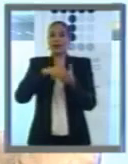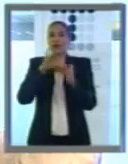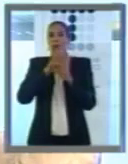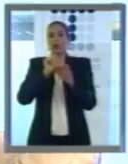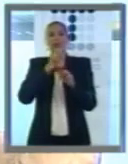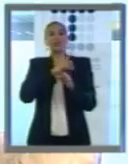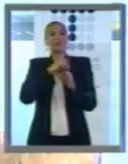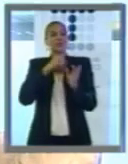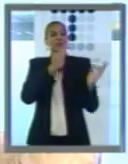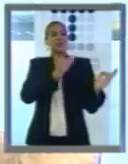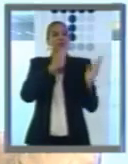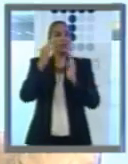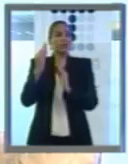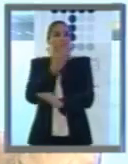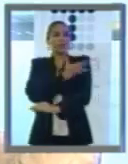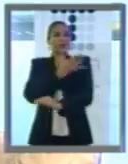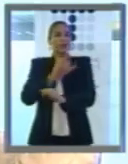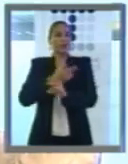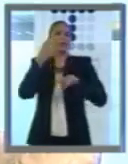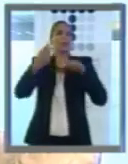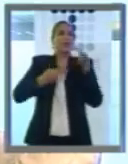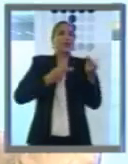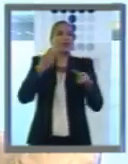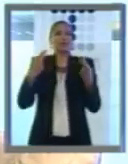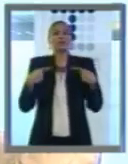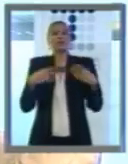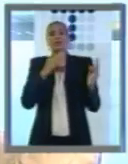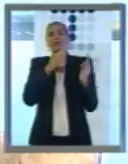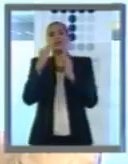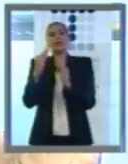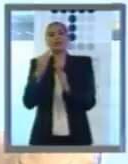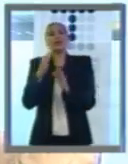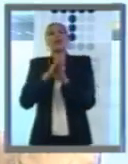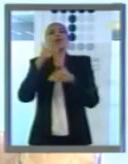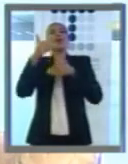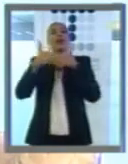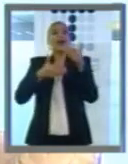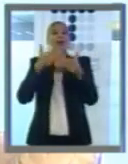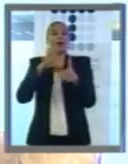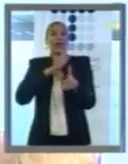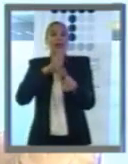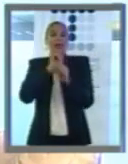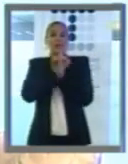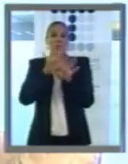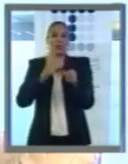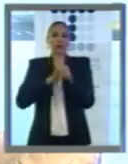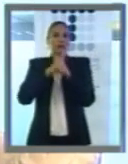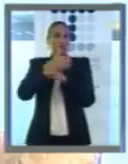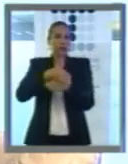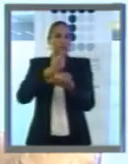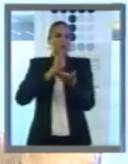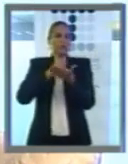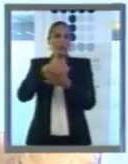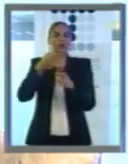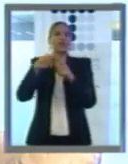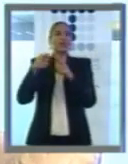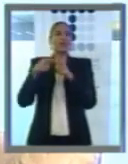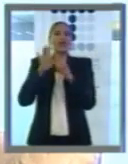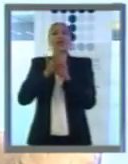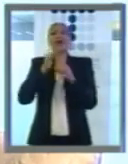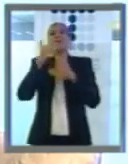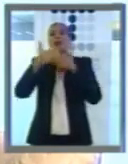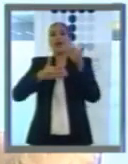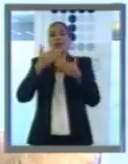de rendición de cuentas pues es nuestro eslabón más débil. Ya tenemos avances en acceso a la información, ya tenemos muchísimos avances en materia